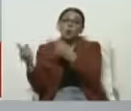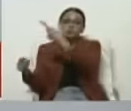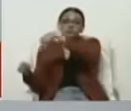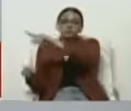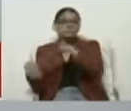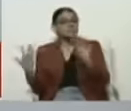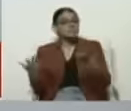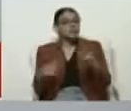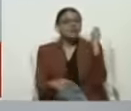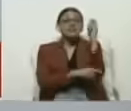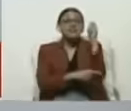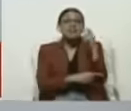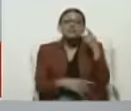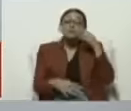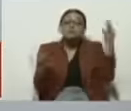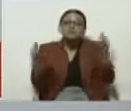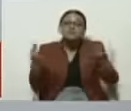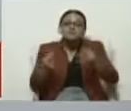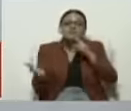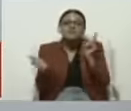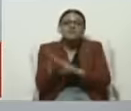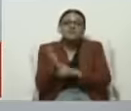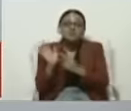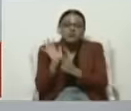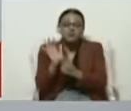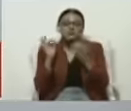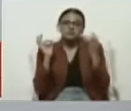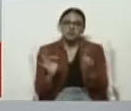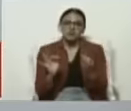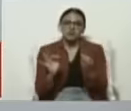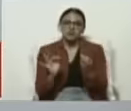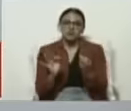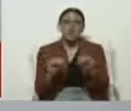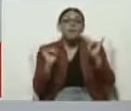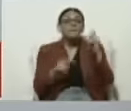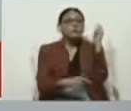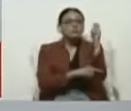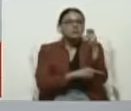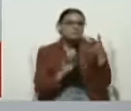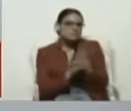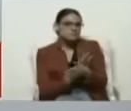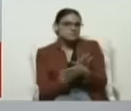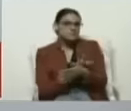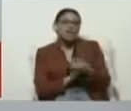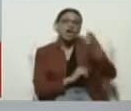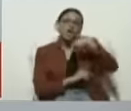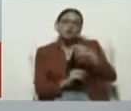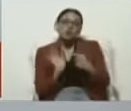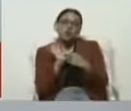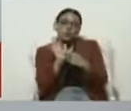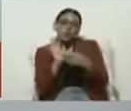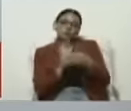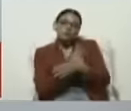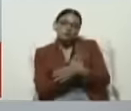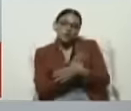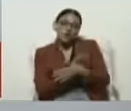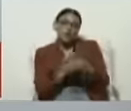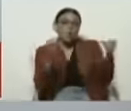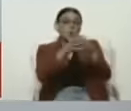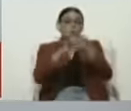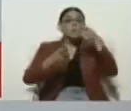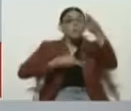Es un testimonio vivencial. Y en ese testimonio establecen que un grupo